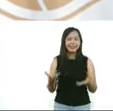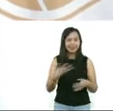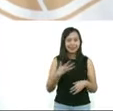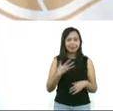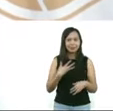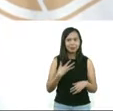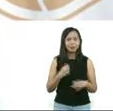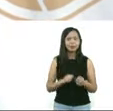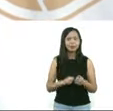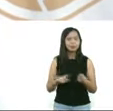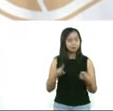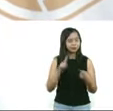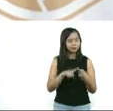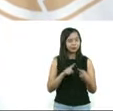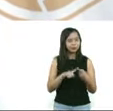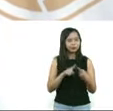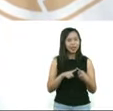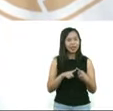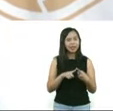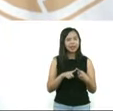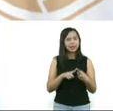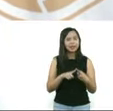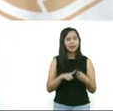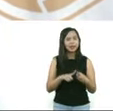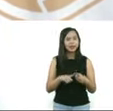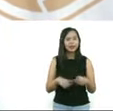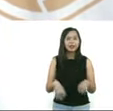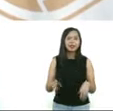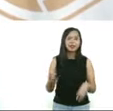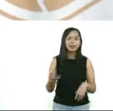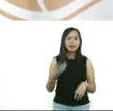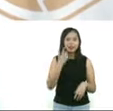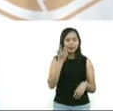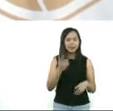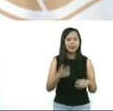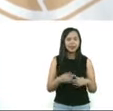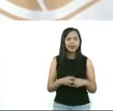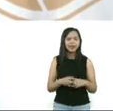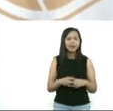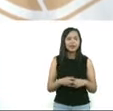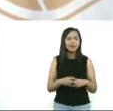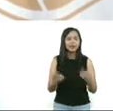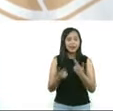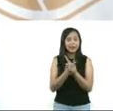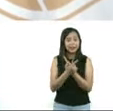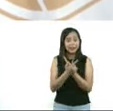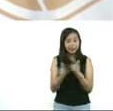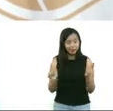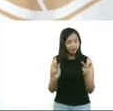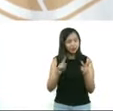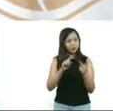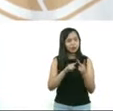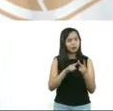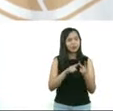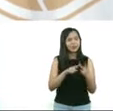redes. Una muy conservadora, muy antidemocrática, y la otra, pues todo lo